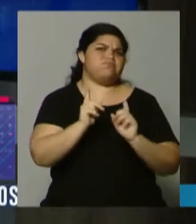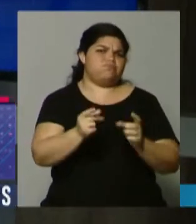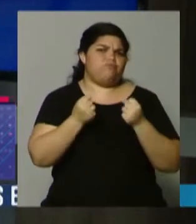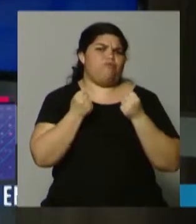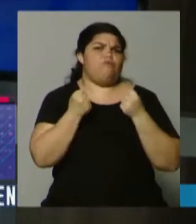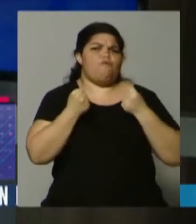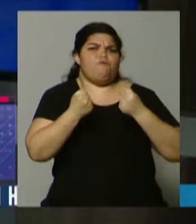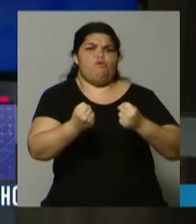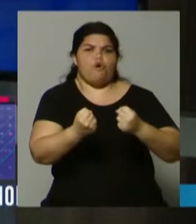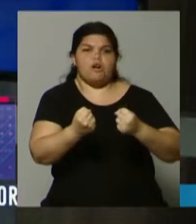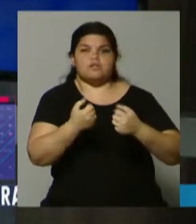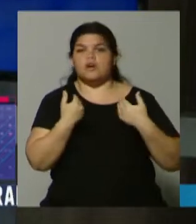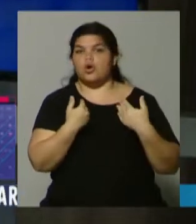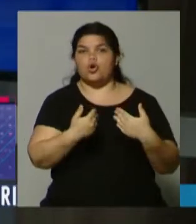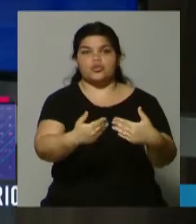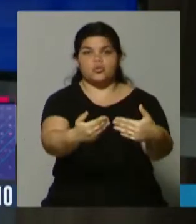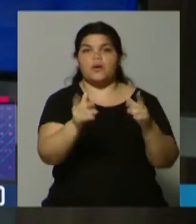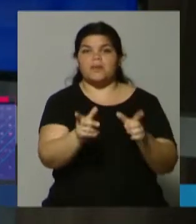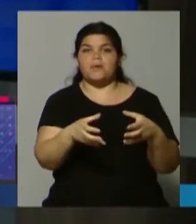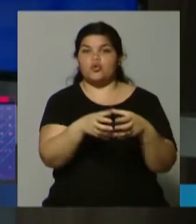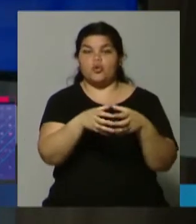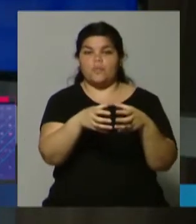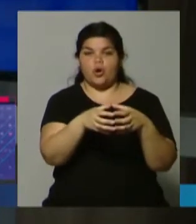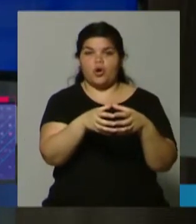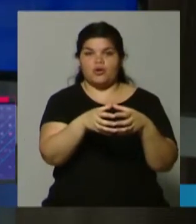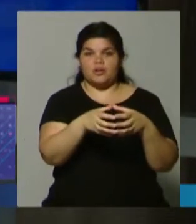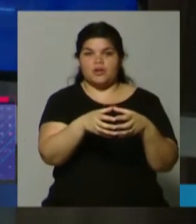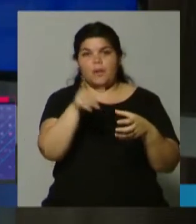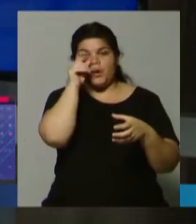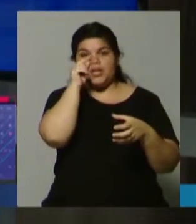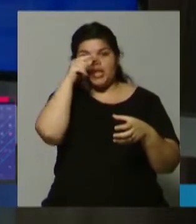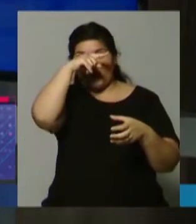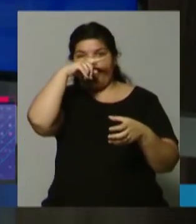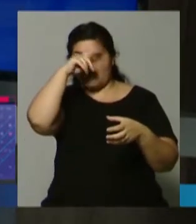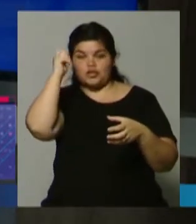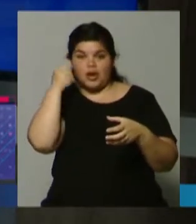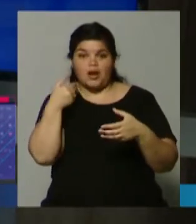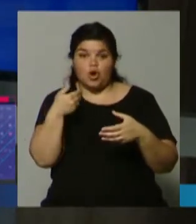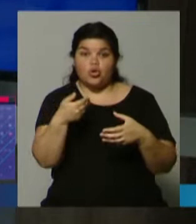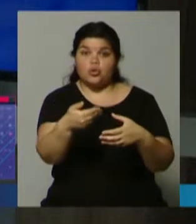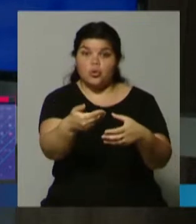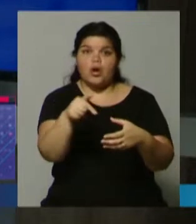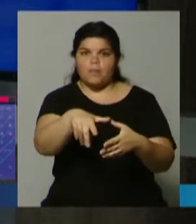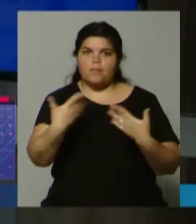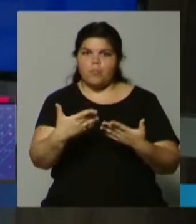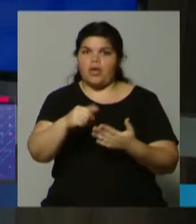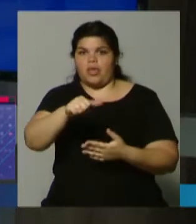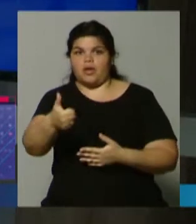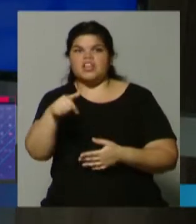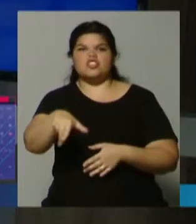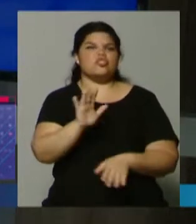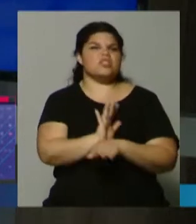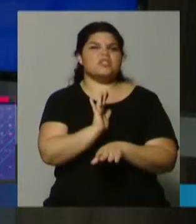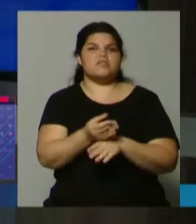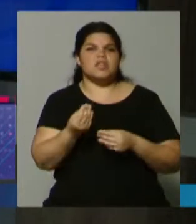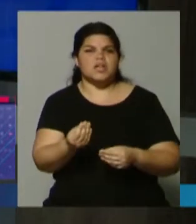interlocutor fundamental con Cambiemos a nivel nacional si continúa esa coalición. Con lo cual ¿Cómo se traduce esto en votos? Bueno,